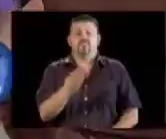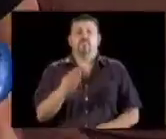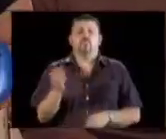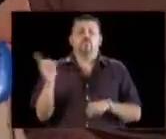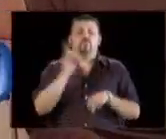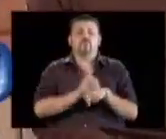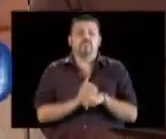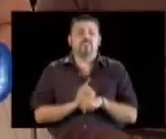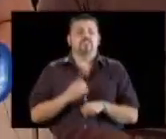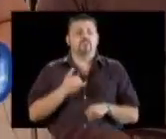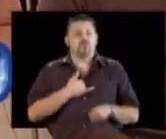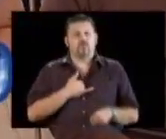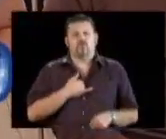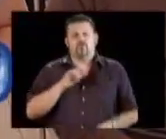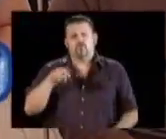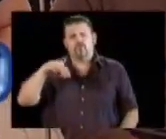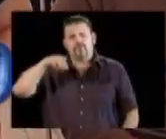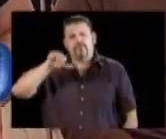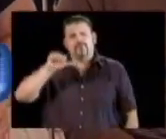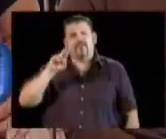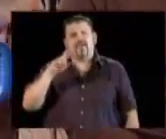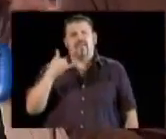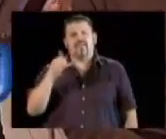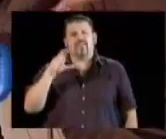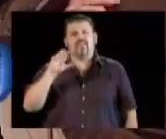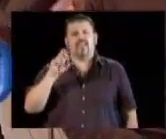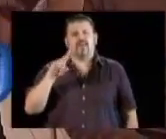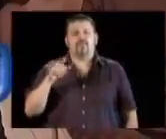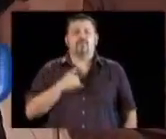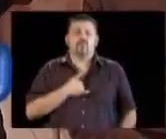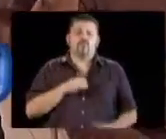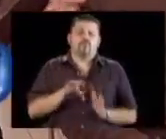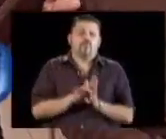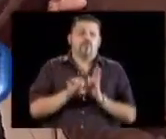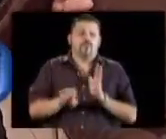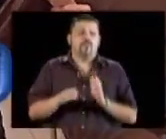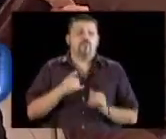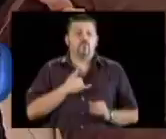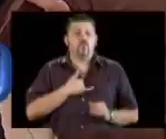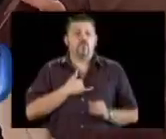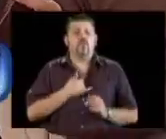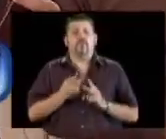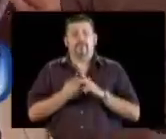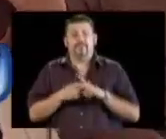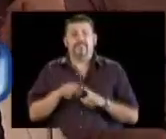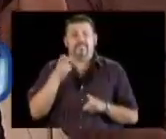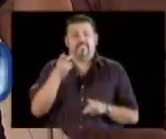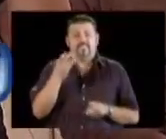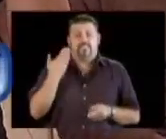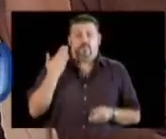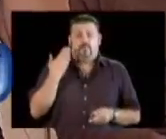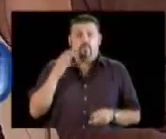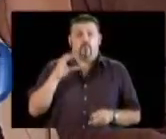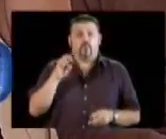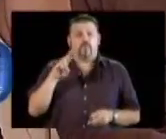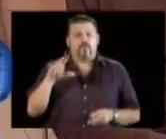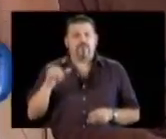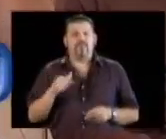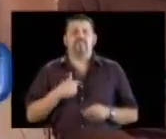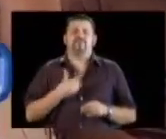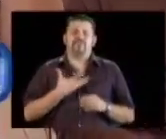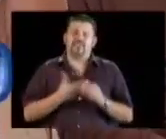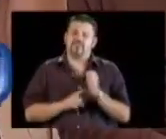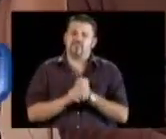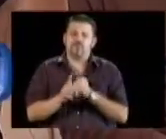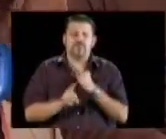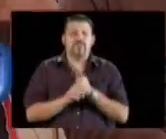Buenos días, soy Mari Carmen Ortiz. Yo, por ejemplo, empecé a usar las cremas hace poco, batallaba con